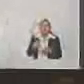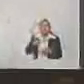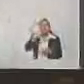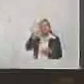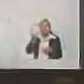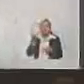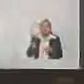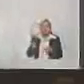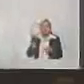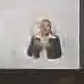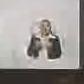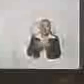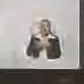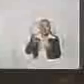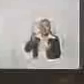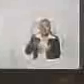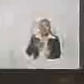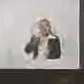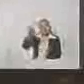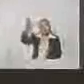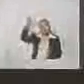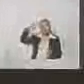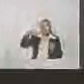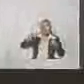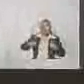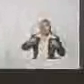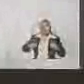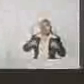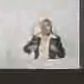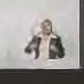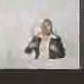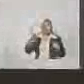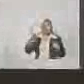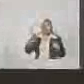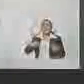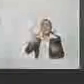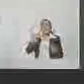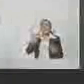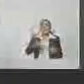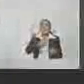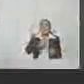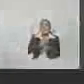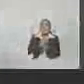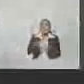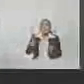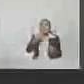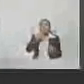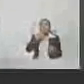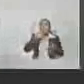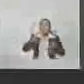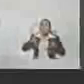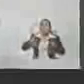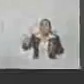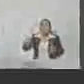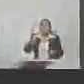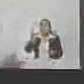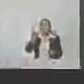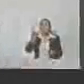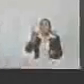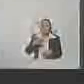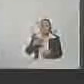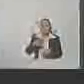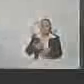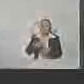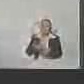mucho poder regresar a ese momento en donde pudiéramos conocer al